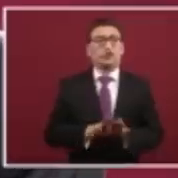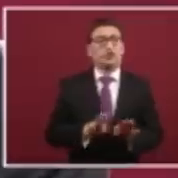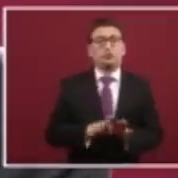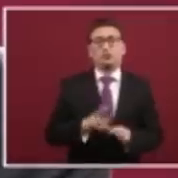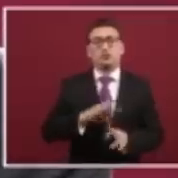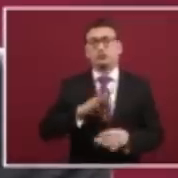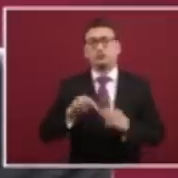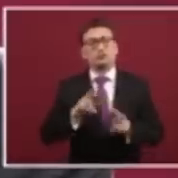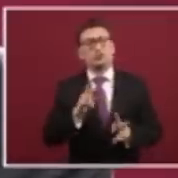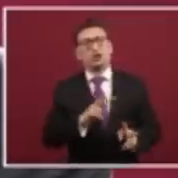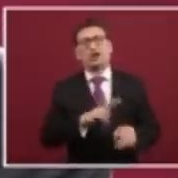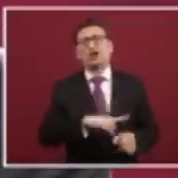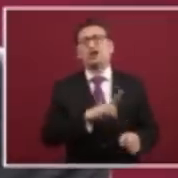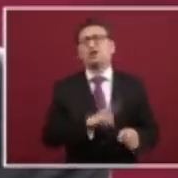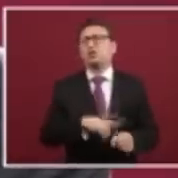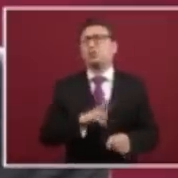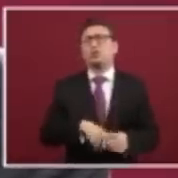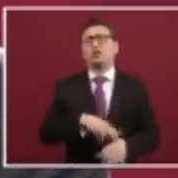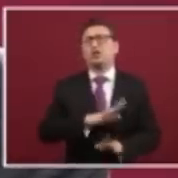normal.